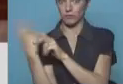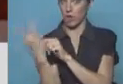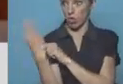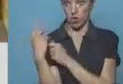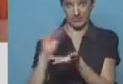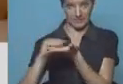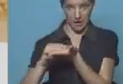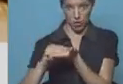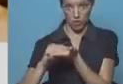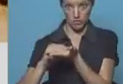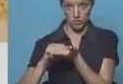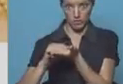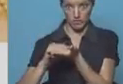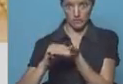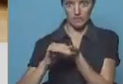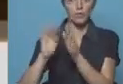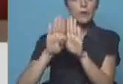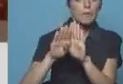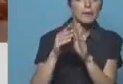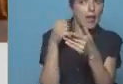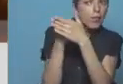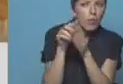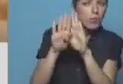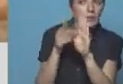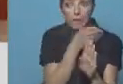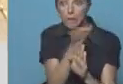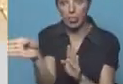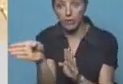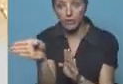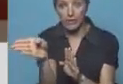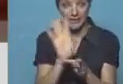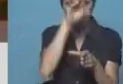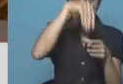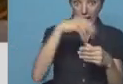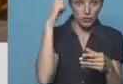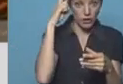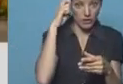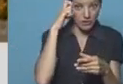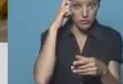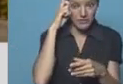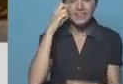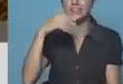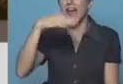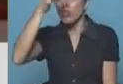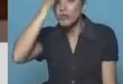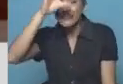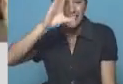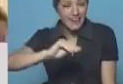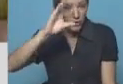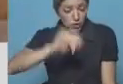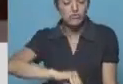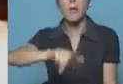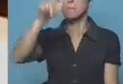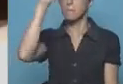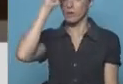senador, igual que yo, y habíamos un montón de senadores que habíamos quedado adentro del Palacio, la mayoría, y recién a las 12 de la noche la